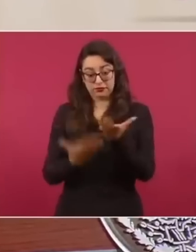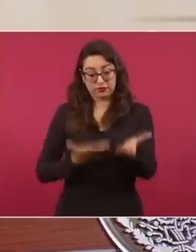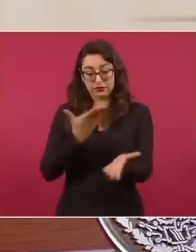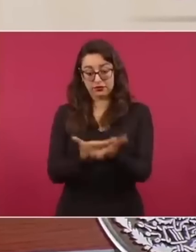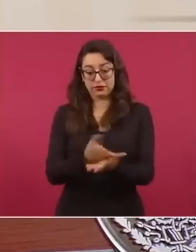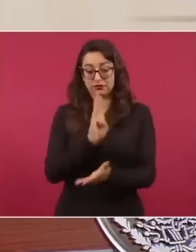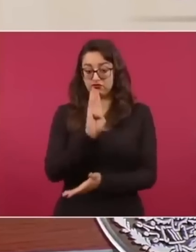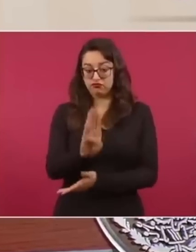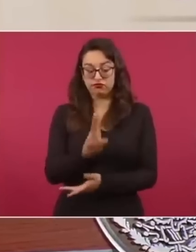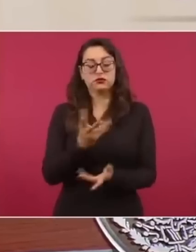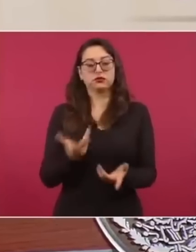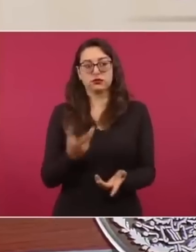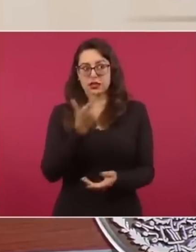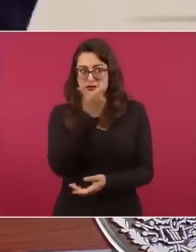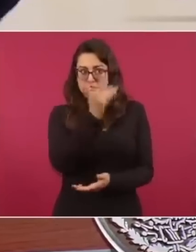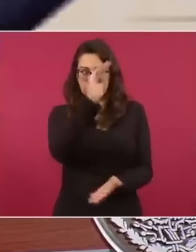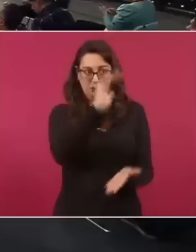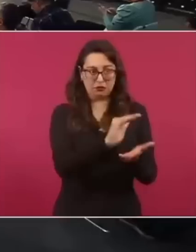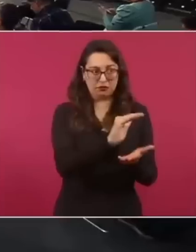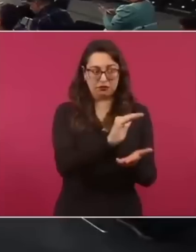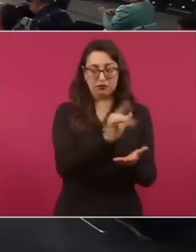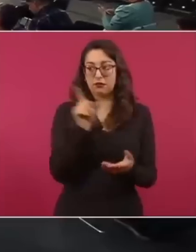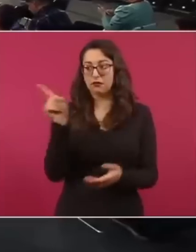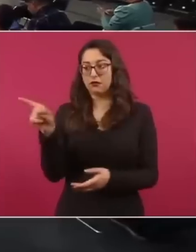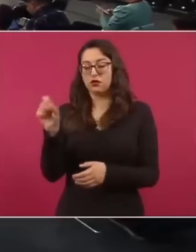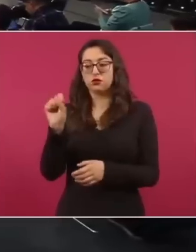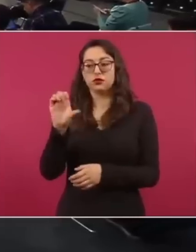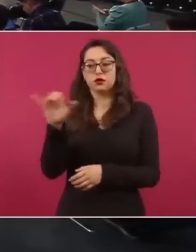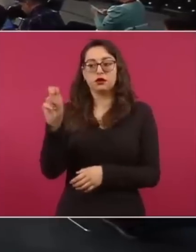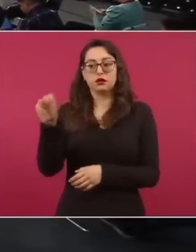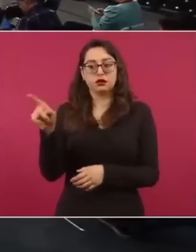que también ganan más que el presidente?